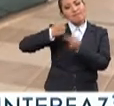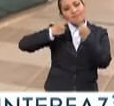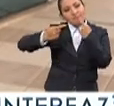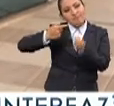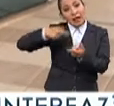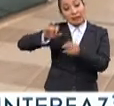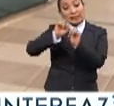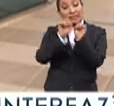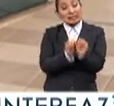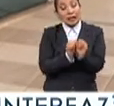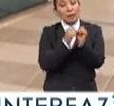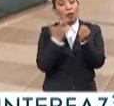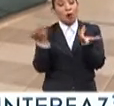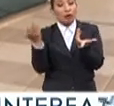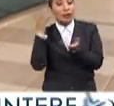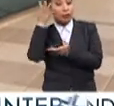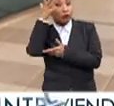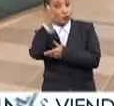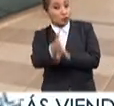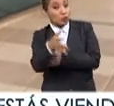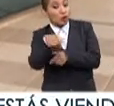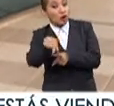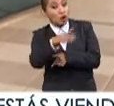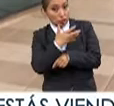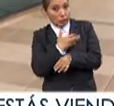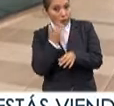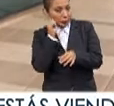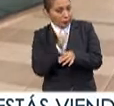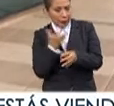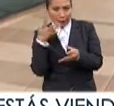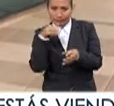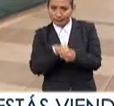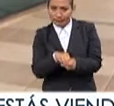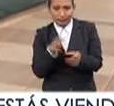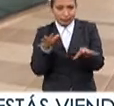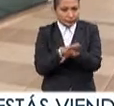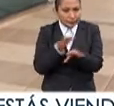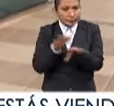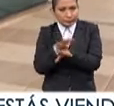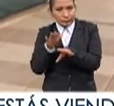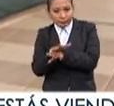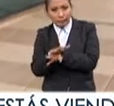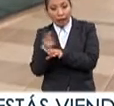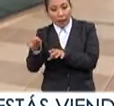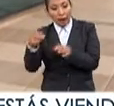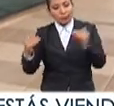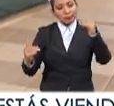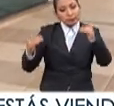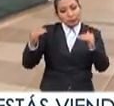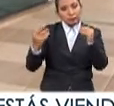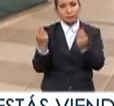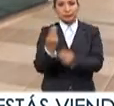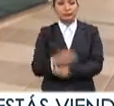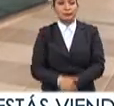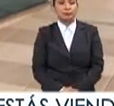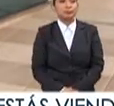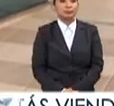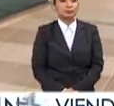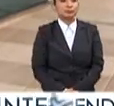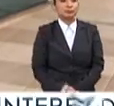estén y el sistema mediático del futuro y en el cual estamos siempre como te decía en transición tenga los equilibrios necesarios